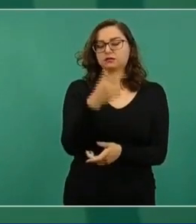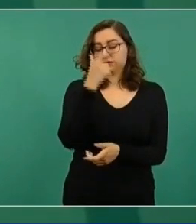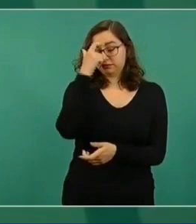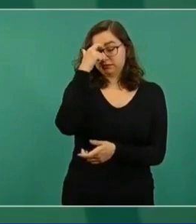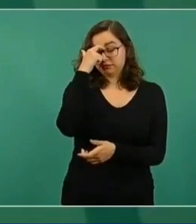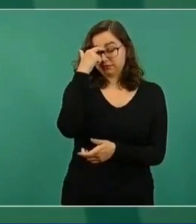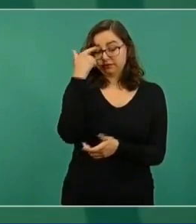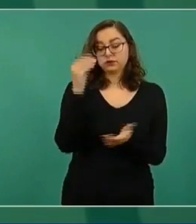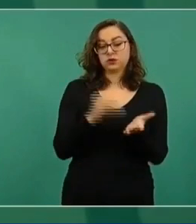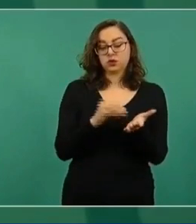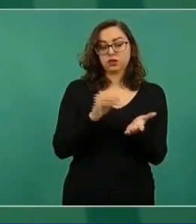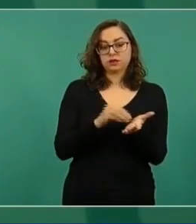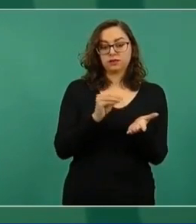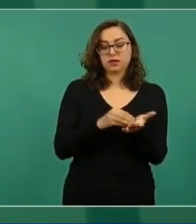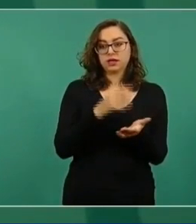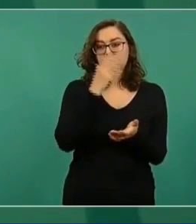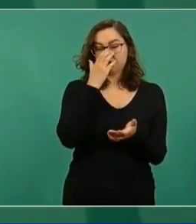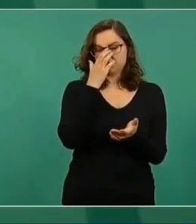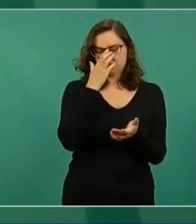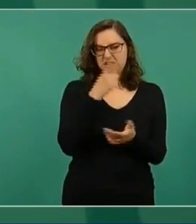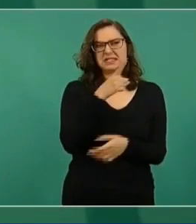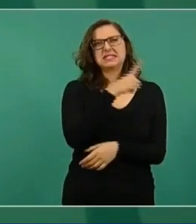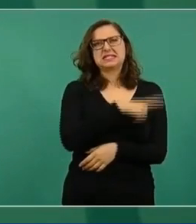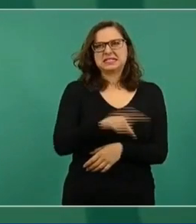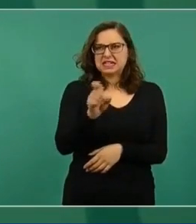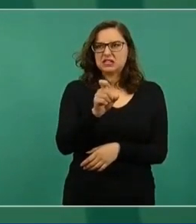necesidad, se requería cerca de